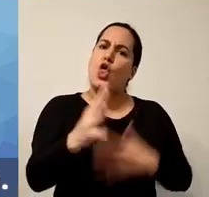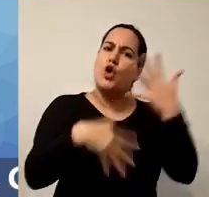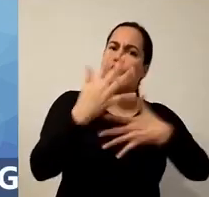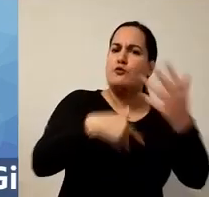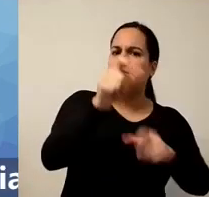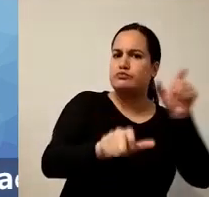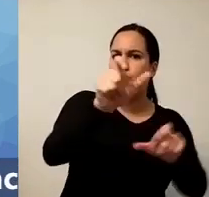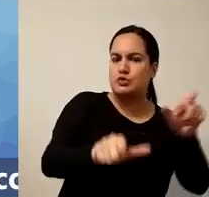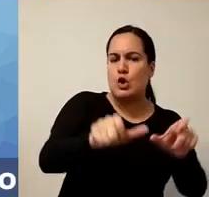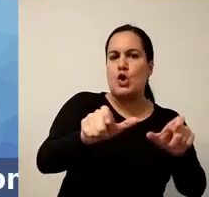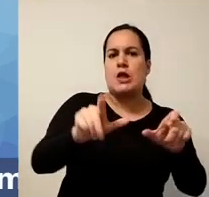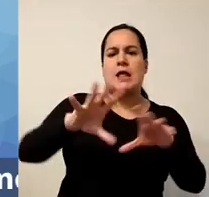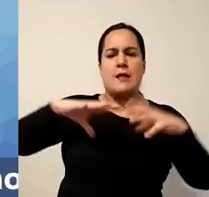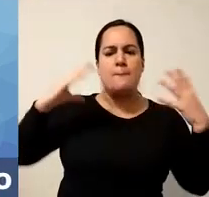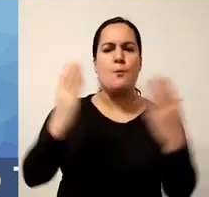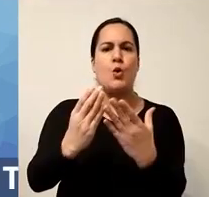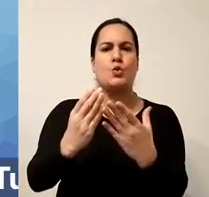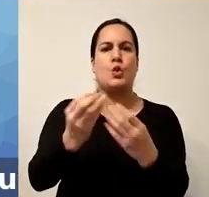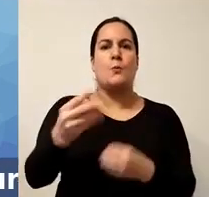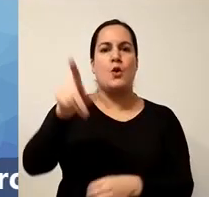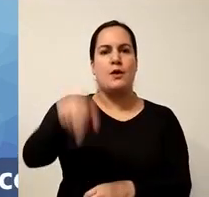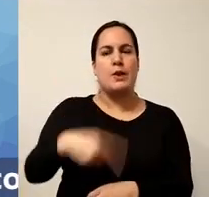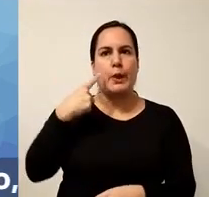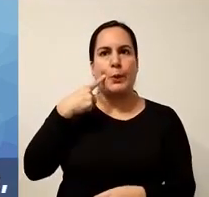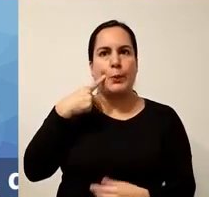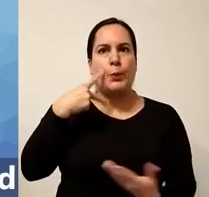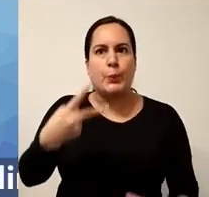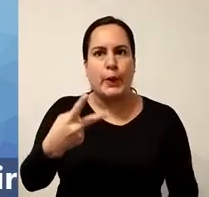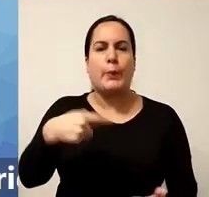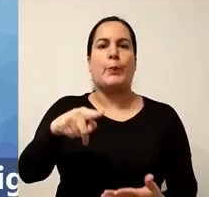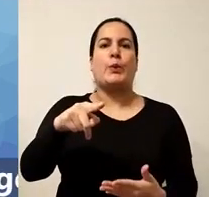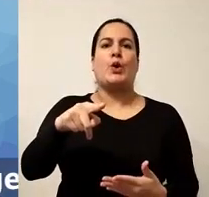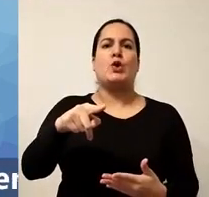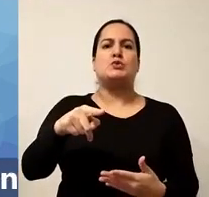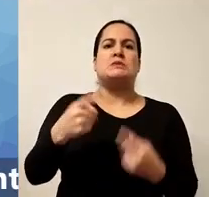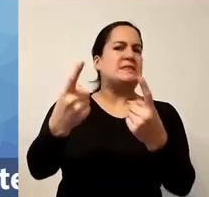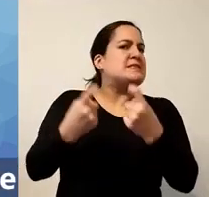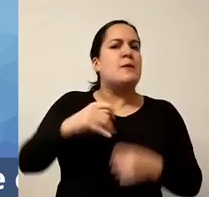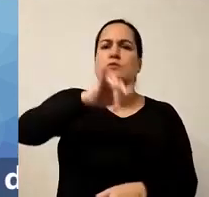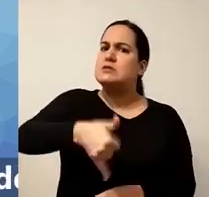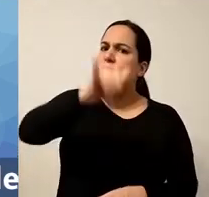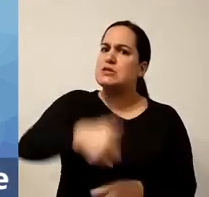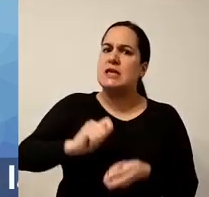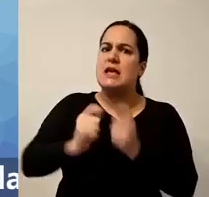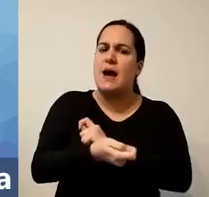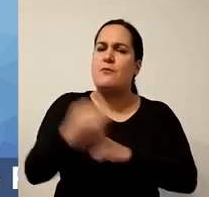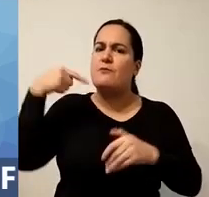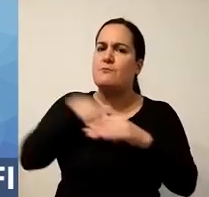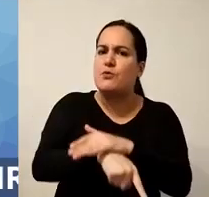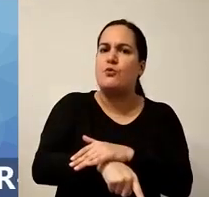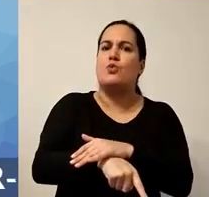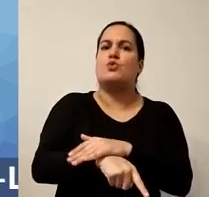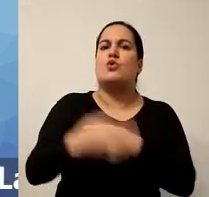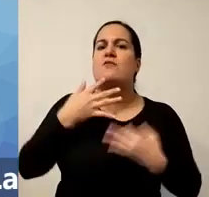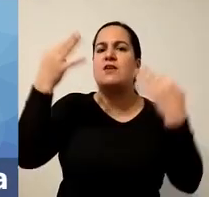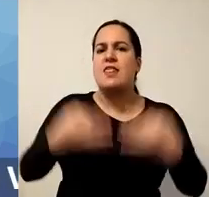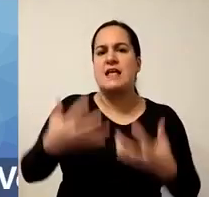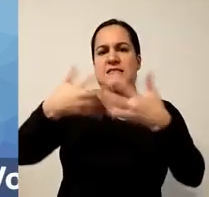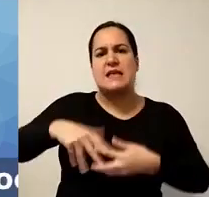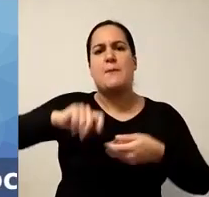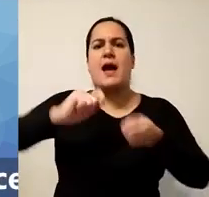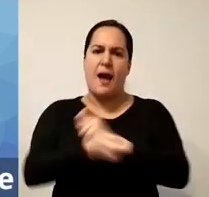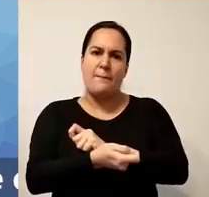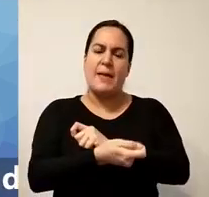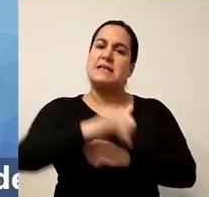necesarias pero ojo porque argentina a pesar de las medidas cosméticas